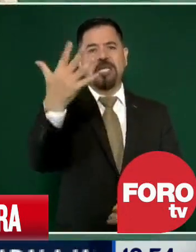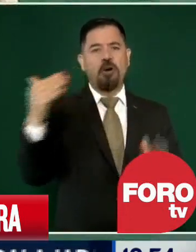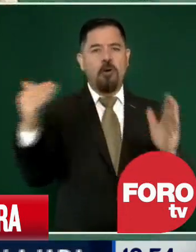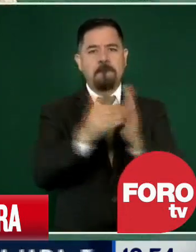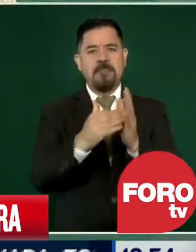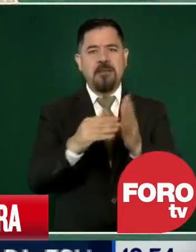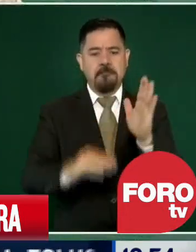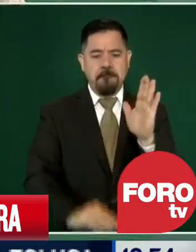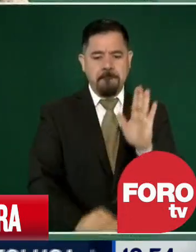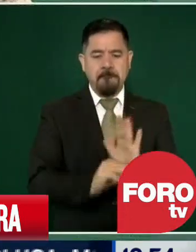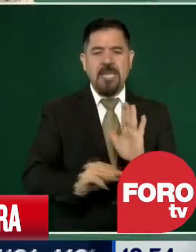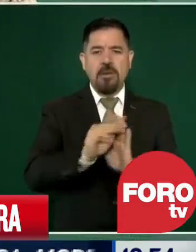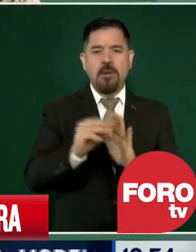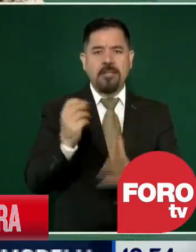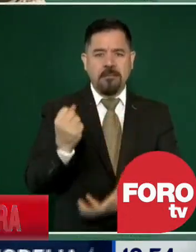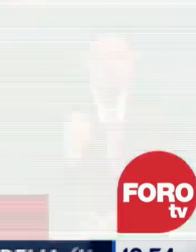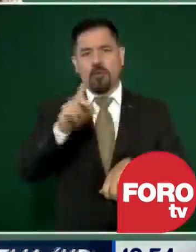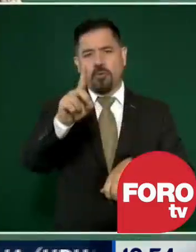estado.